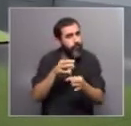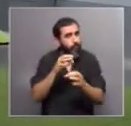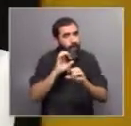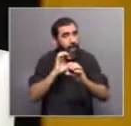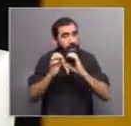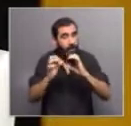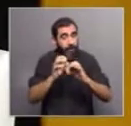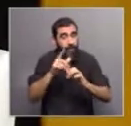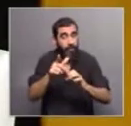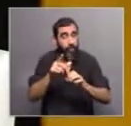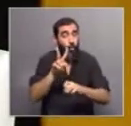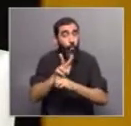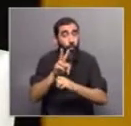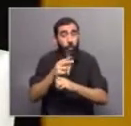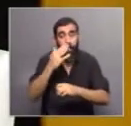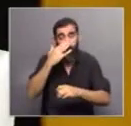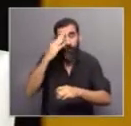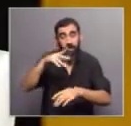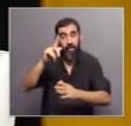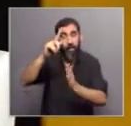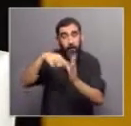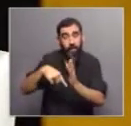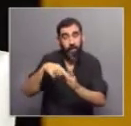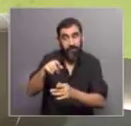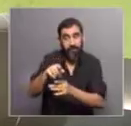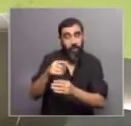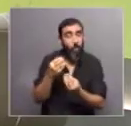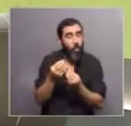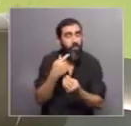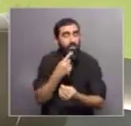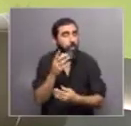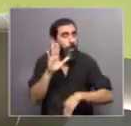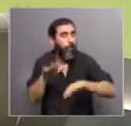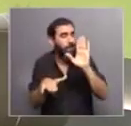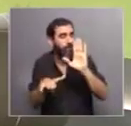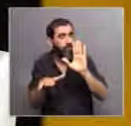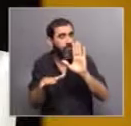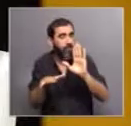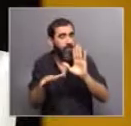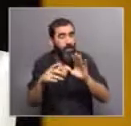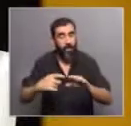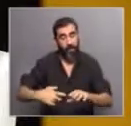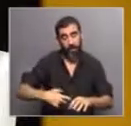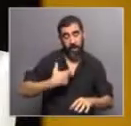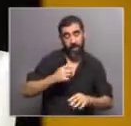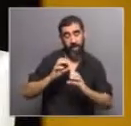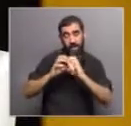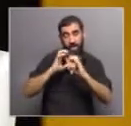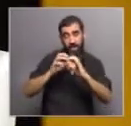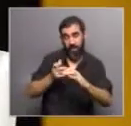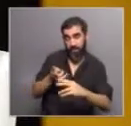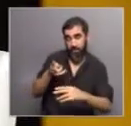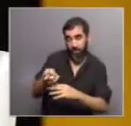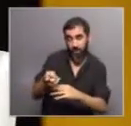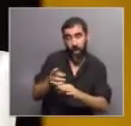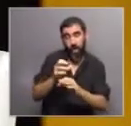energética es la que medimos a fin de mes, ¿no? Lo que nos importa es decir, bueno, ¿qué me conviene más, no? Ir a una calefacción en base a electricidad, en